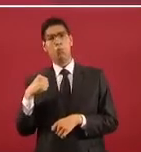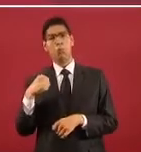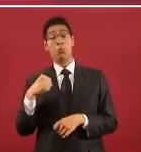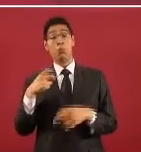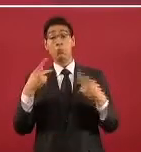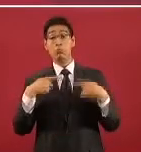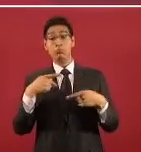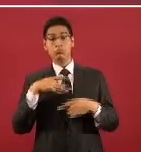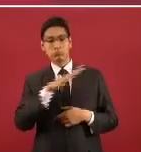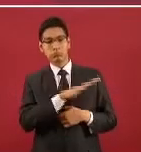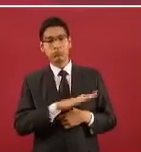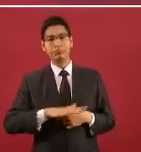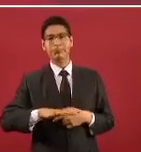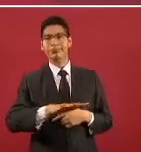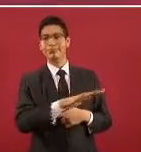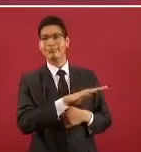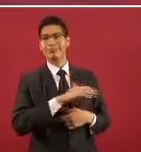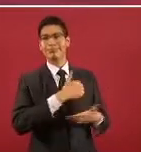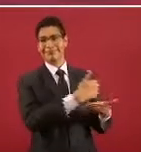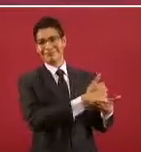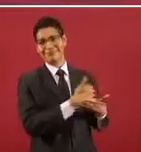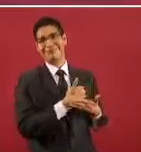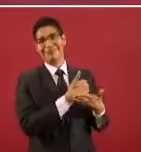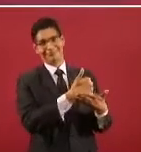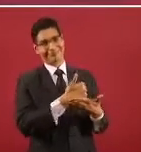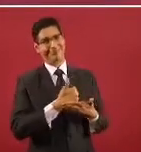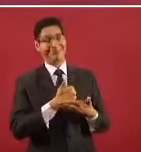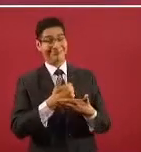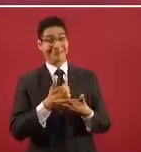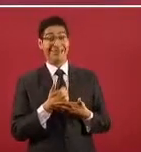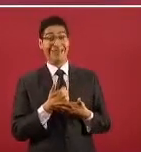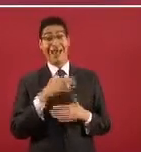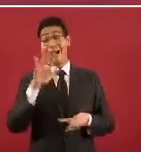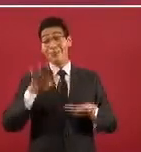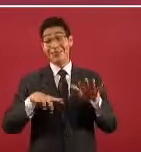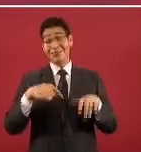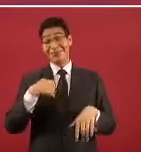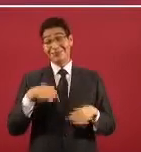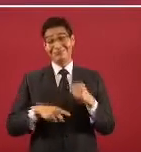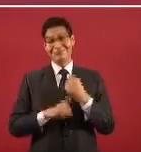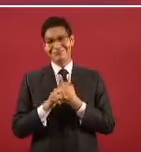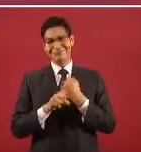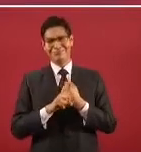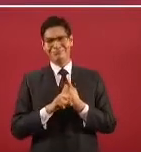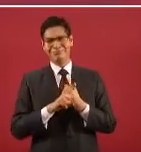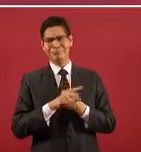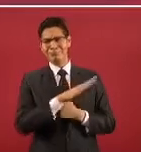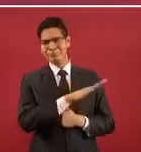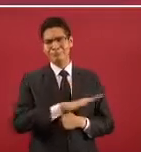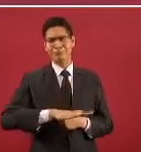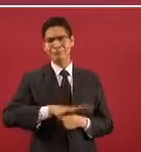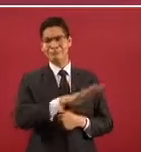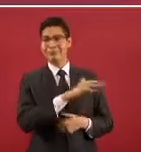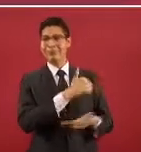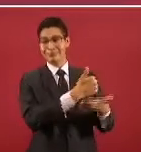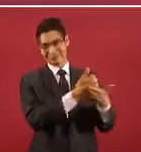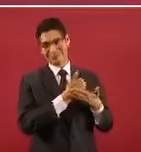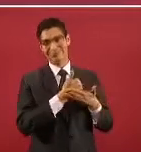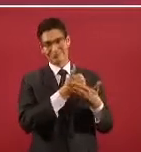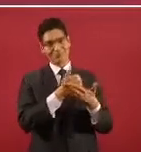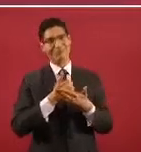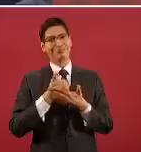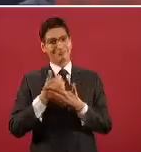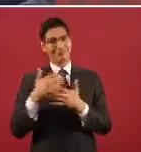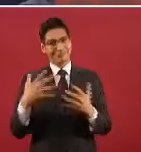adelante, hasta en las circunstancias más difíciles. Es el pueblo el que me ha sacado